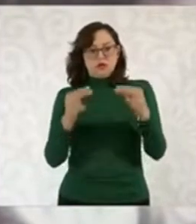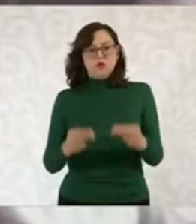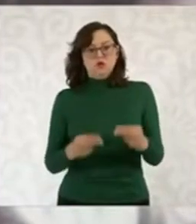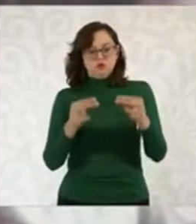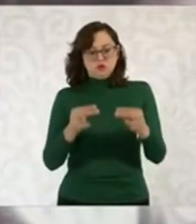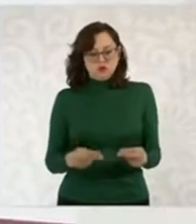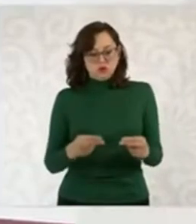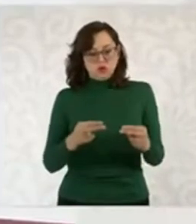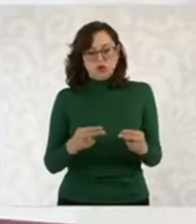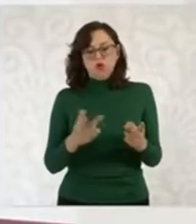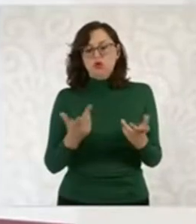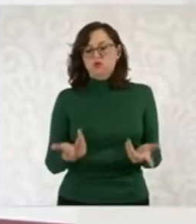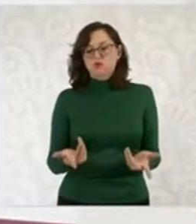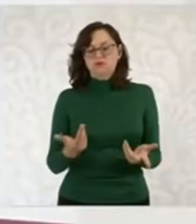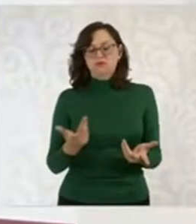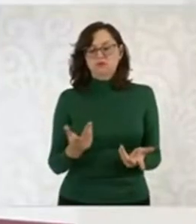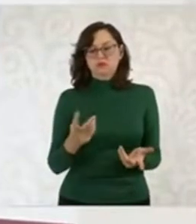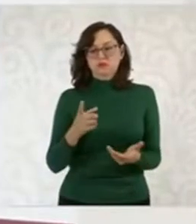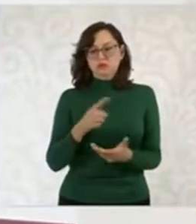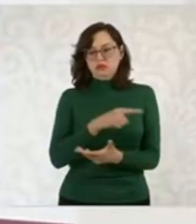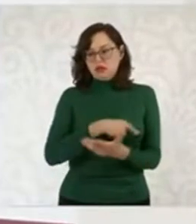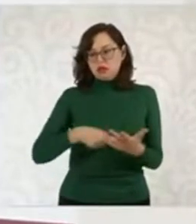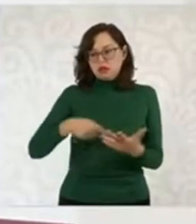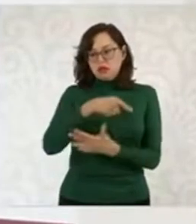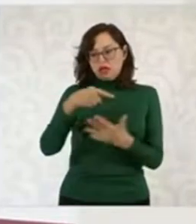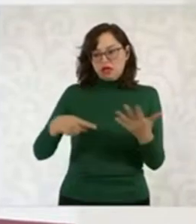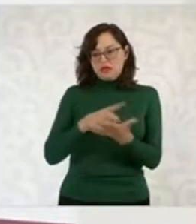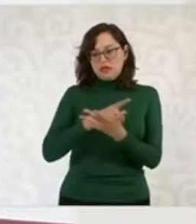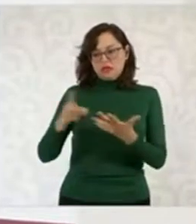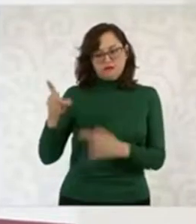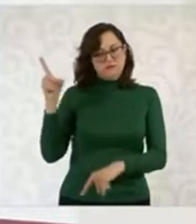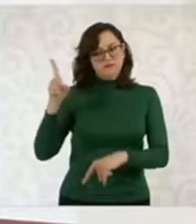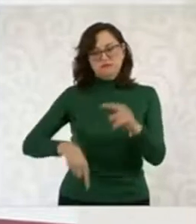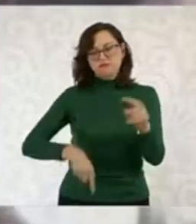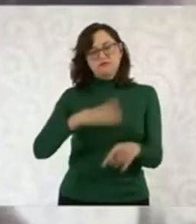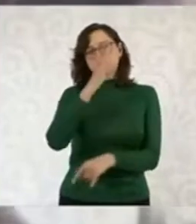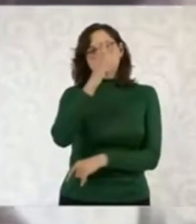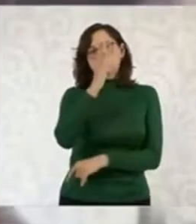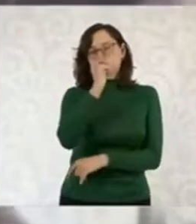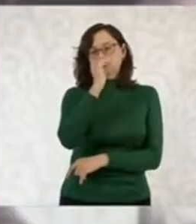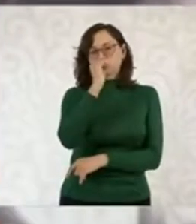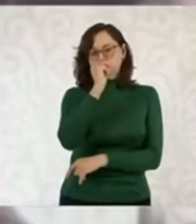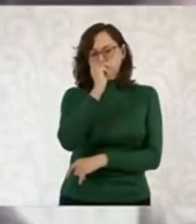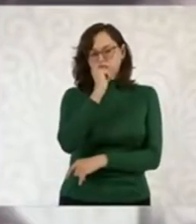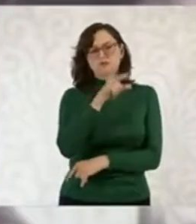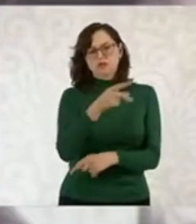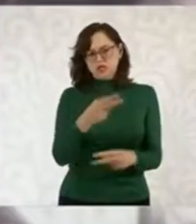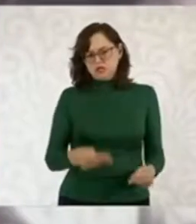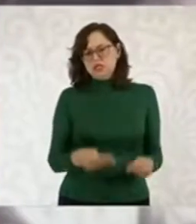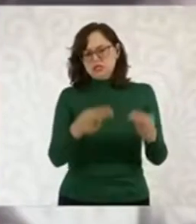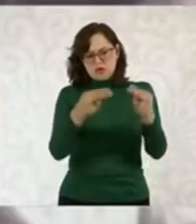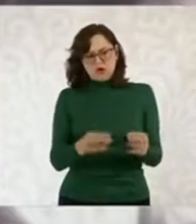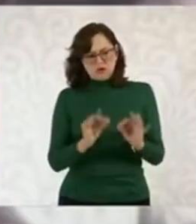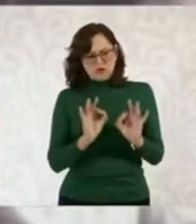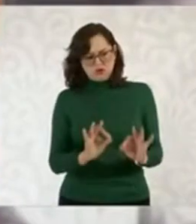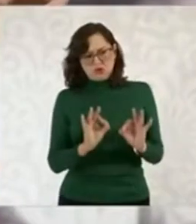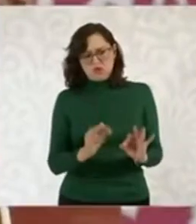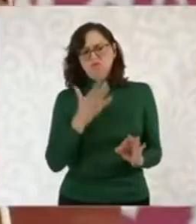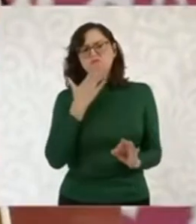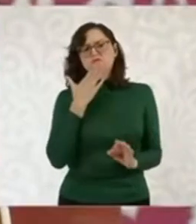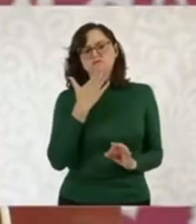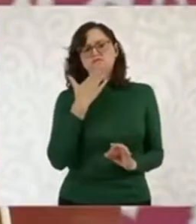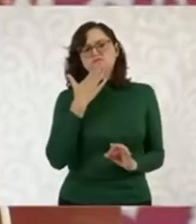nunca puede excluir a la seguridad social. Nosotros insistimos en eso. Cuando se tiene un modelo de negocios que funciona, cuando